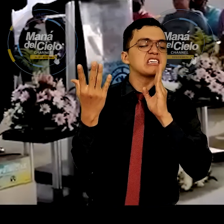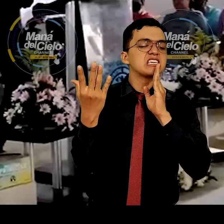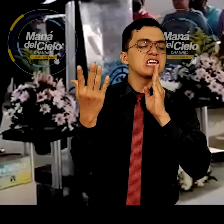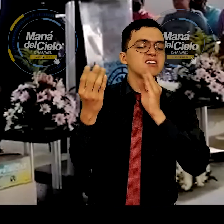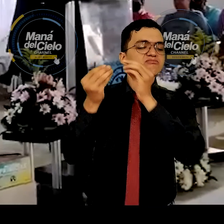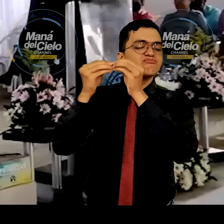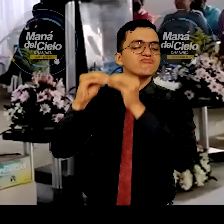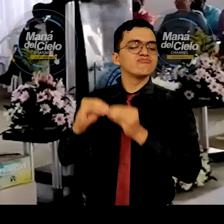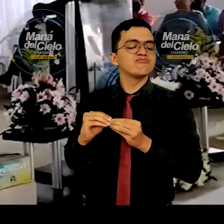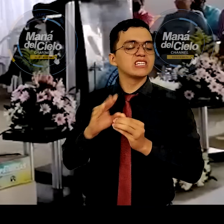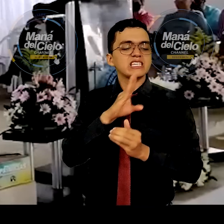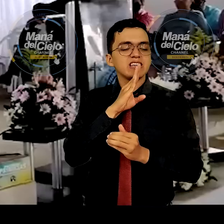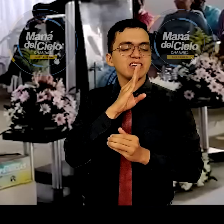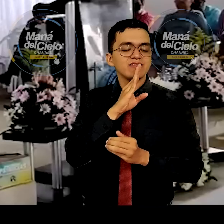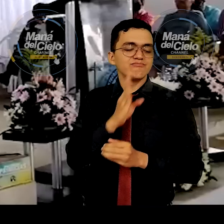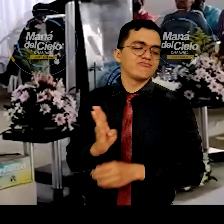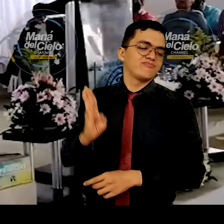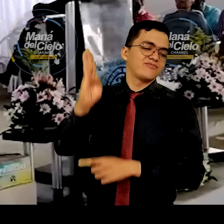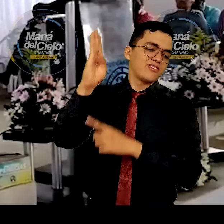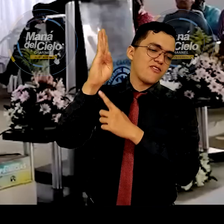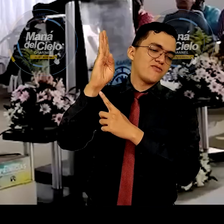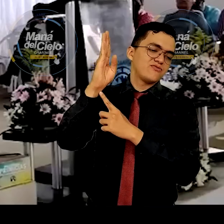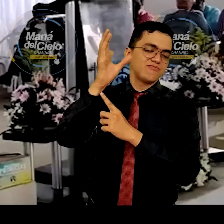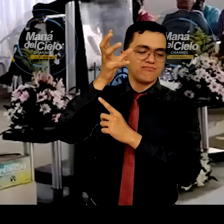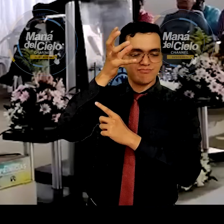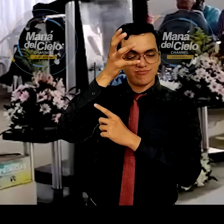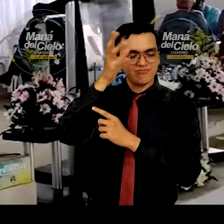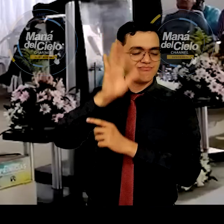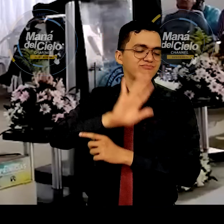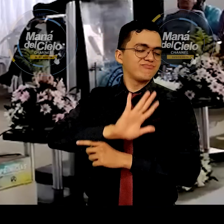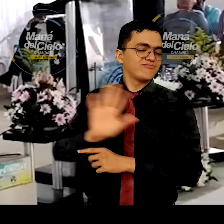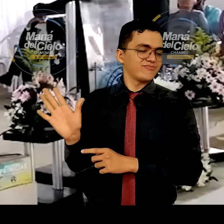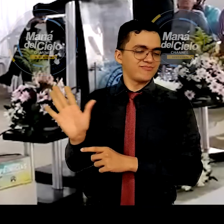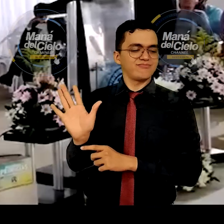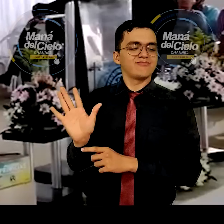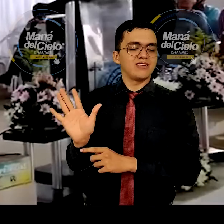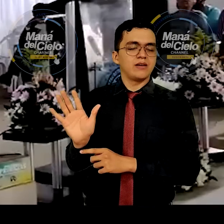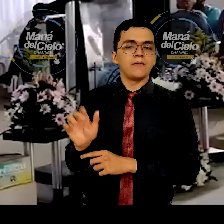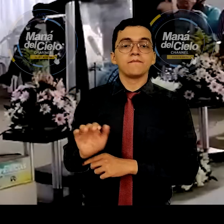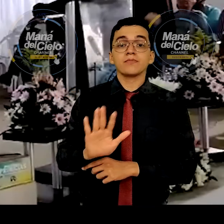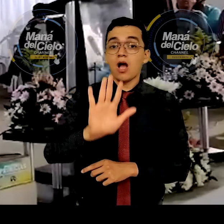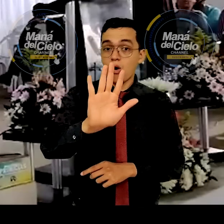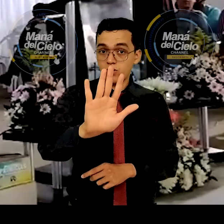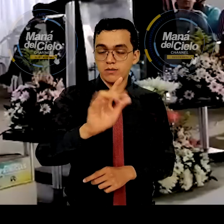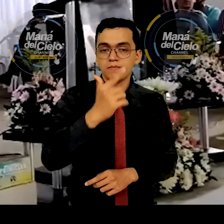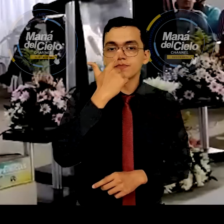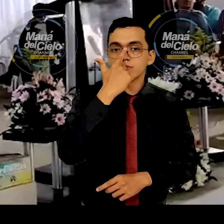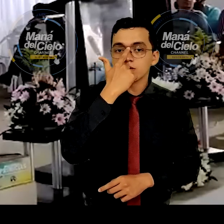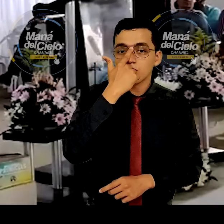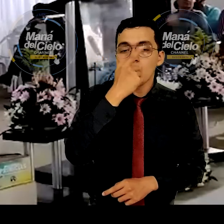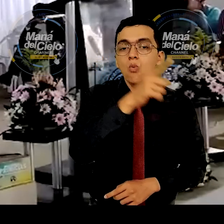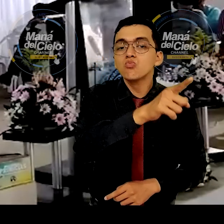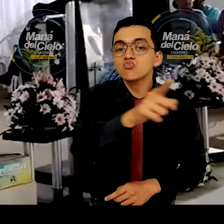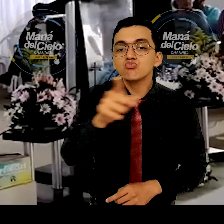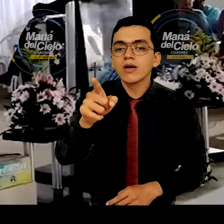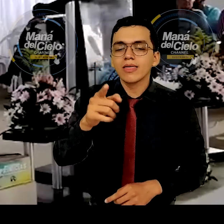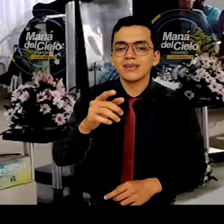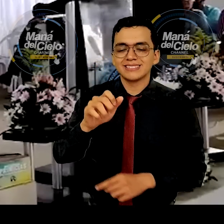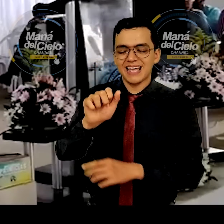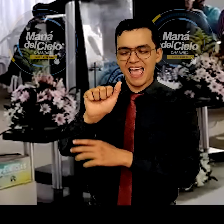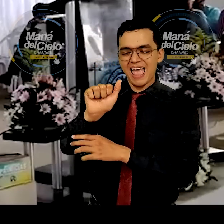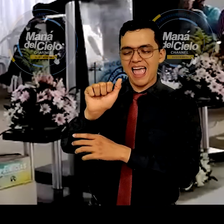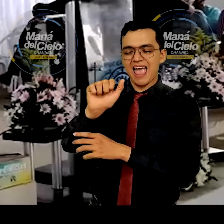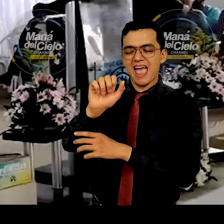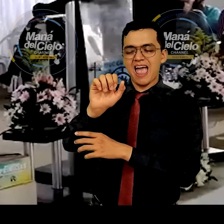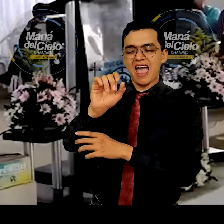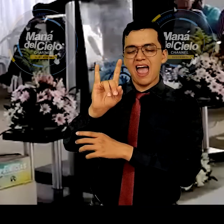Pero entonces viene aquí la parte más linda. Tiene que ver con la autoestima tuya. Tiene que ver con qué piensas